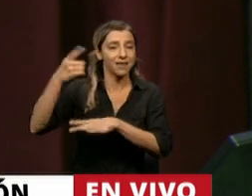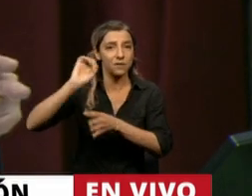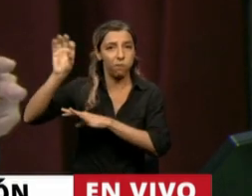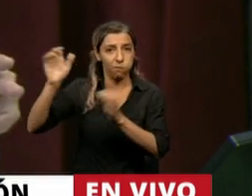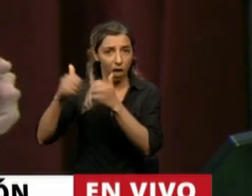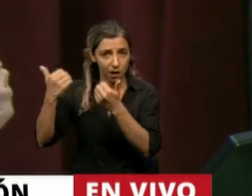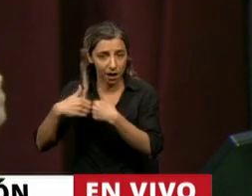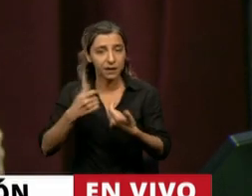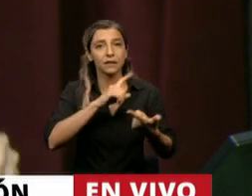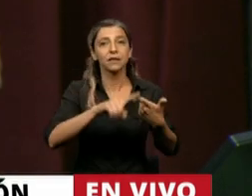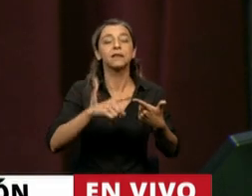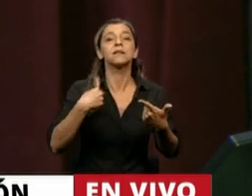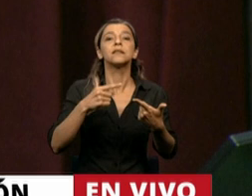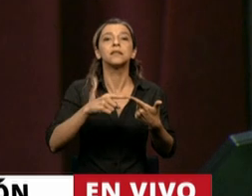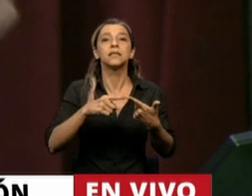fonoaudiología